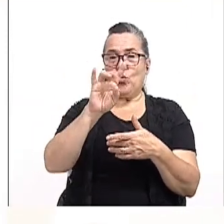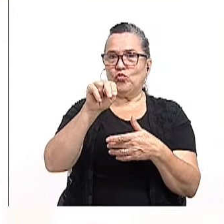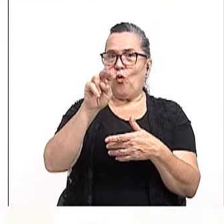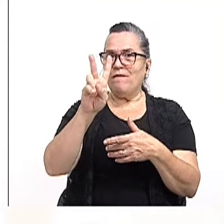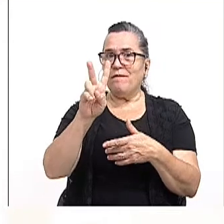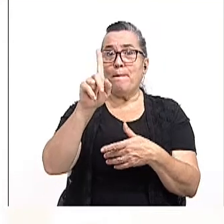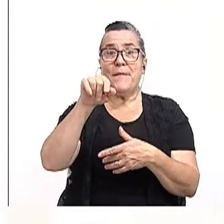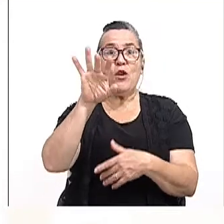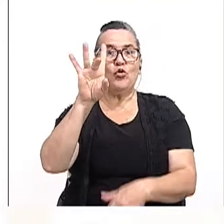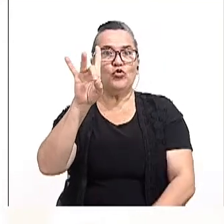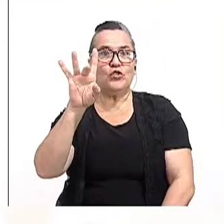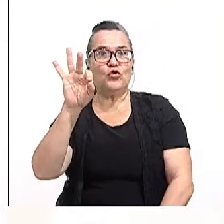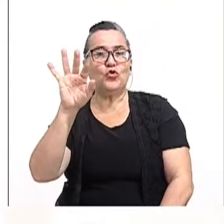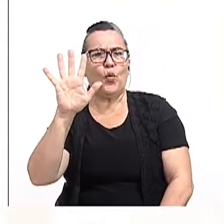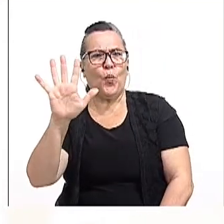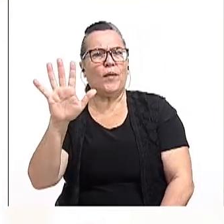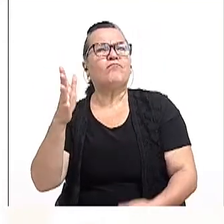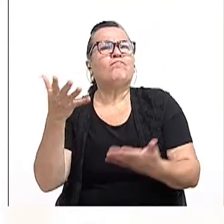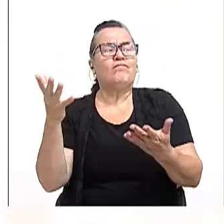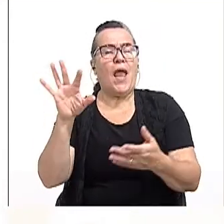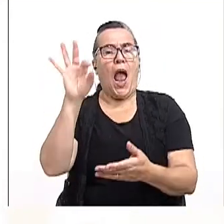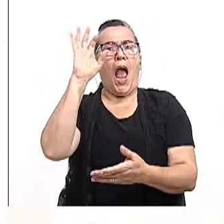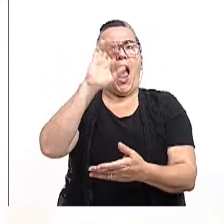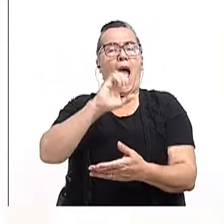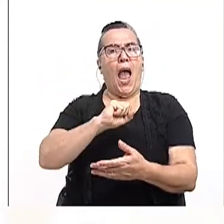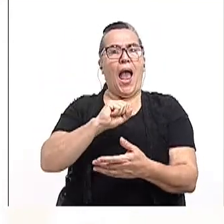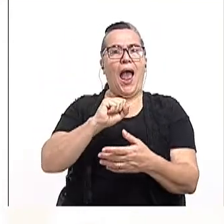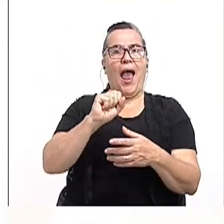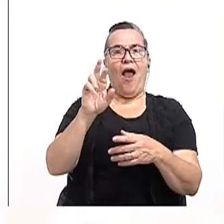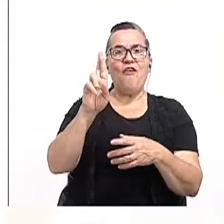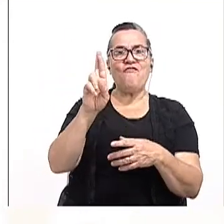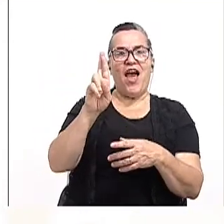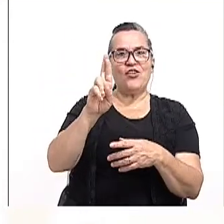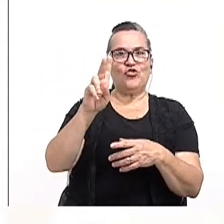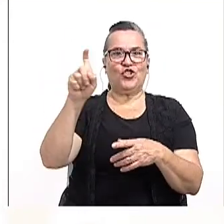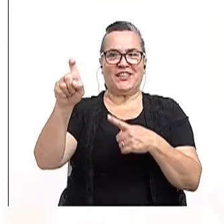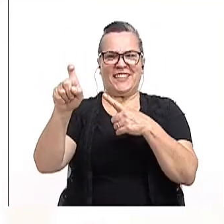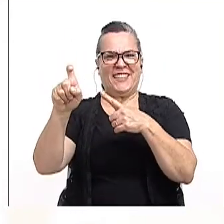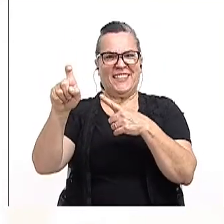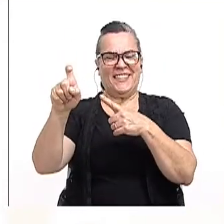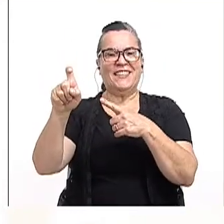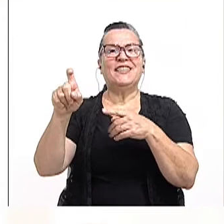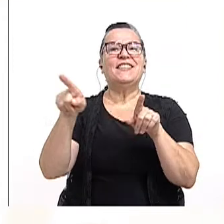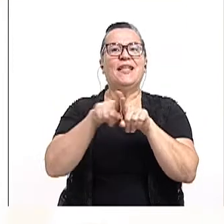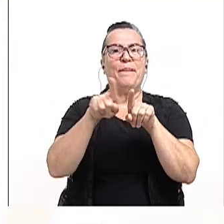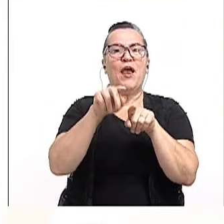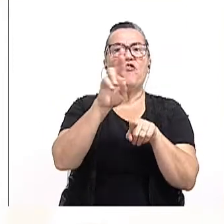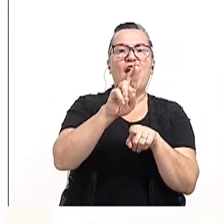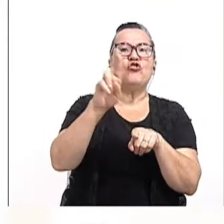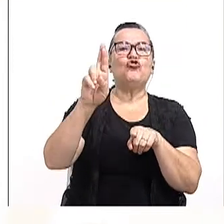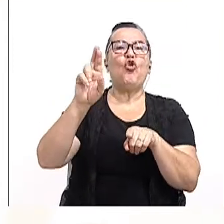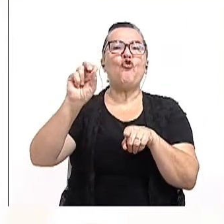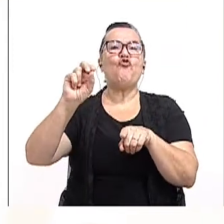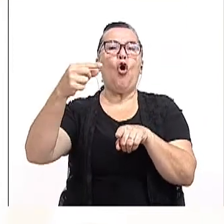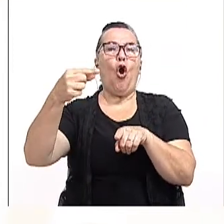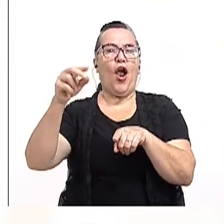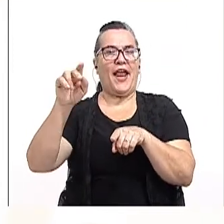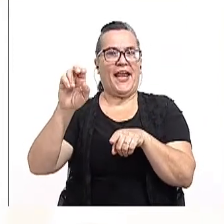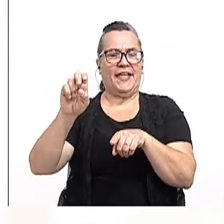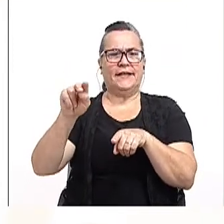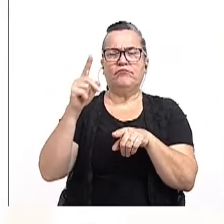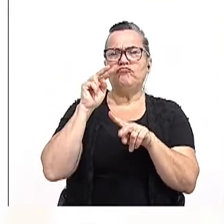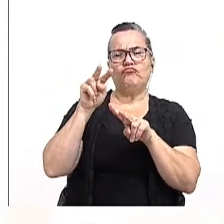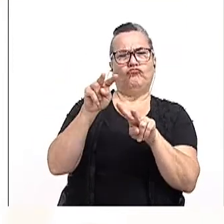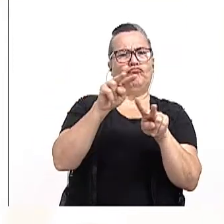de 1895 descubrió los rayos X, también conocidos como rayos Röntgen, al observar que